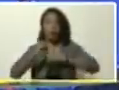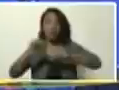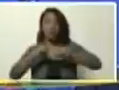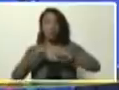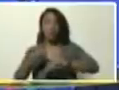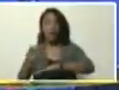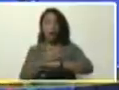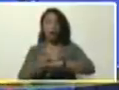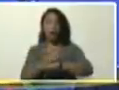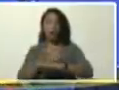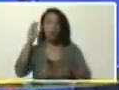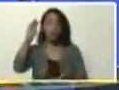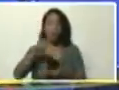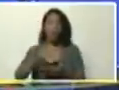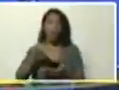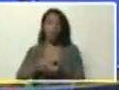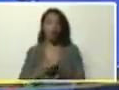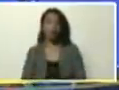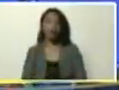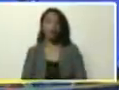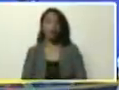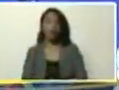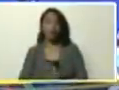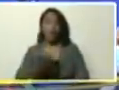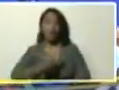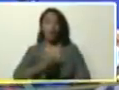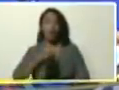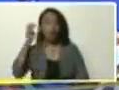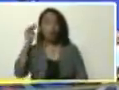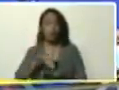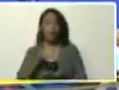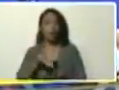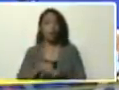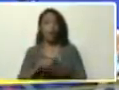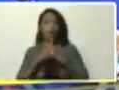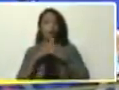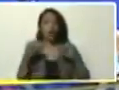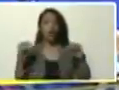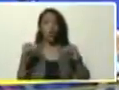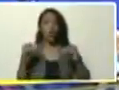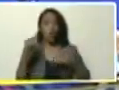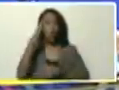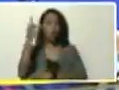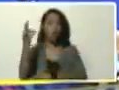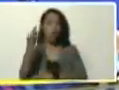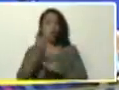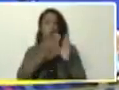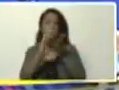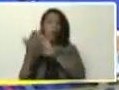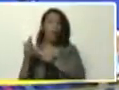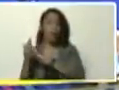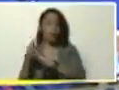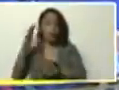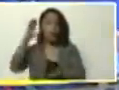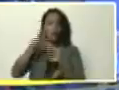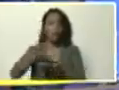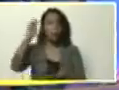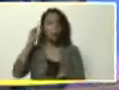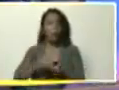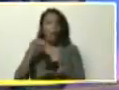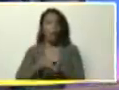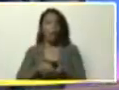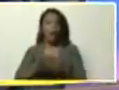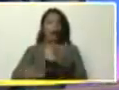la gobernación de Miranda, de las alcaldías de Miranda y de todos los consejos comunales del estado de Miranda